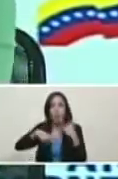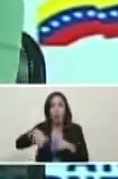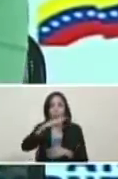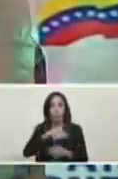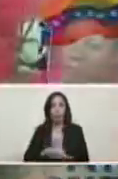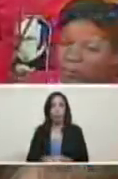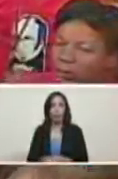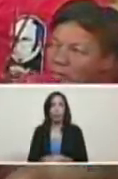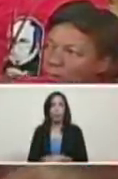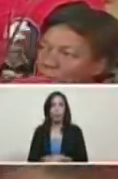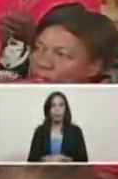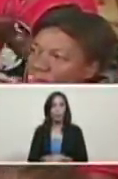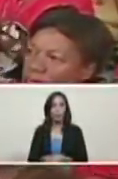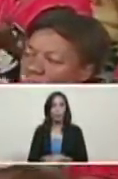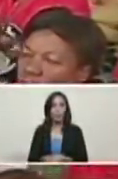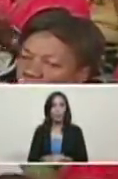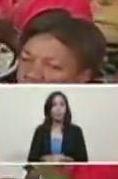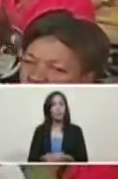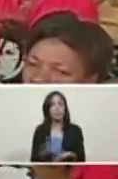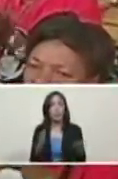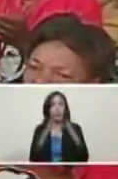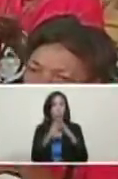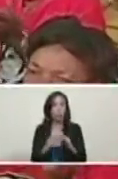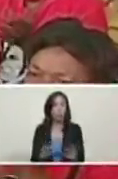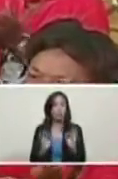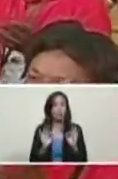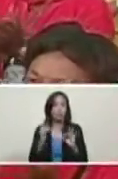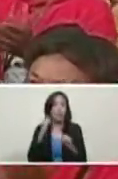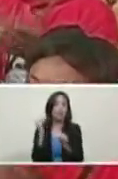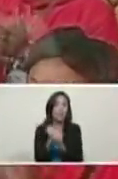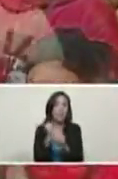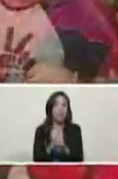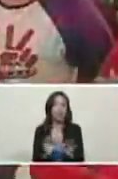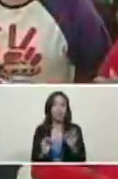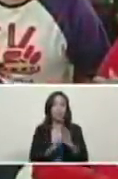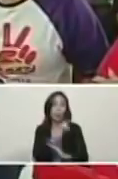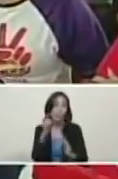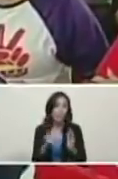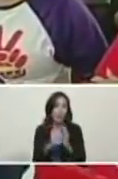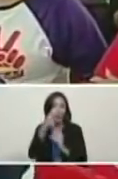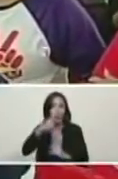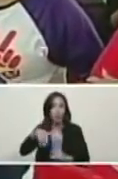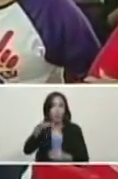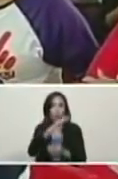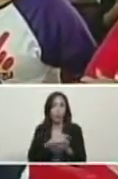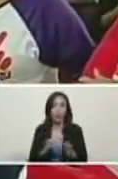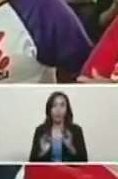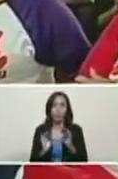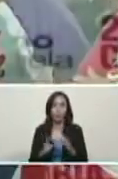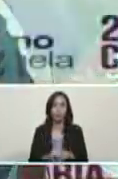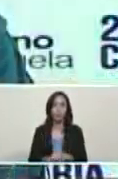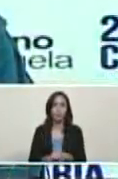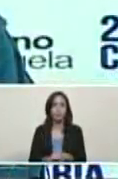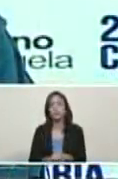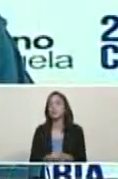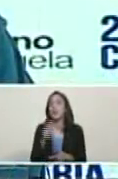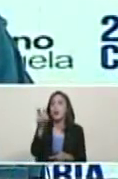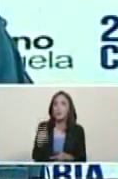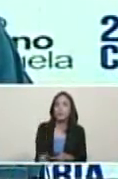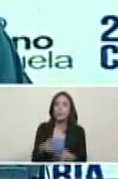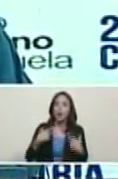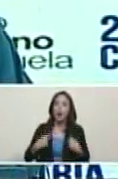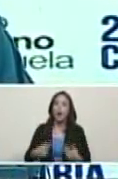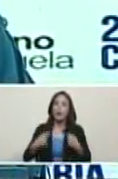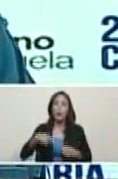Es la brújula del pueblo, la agenda concreta de acción. Yo quiero, Aristóbulo, tú como máximo